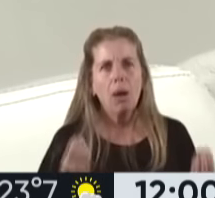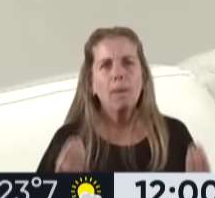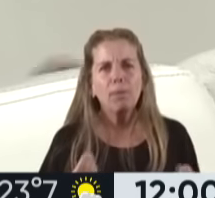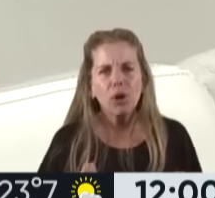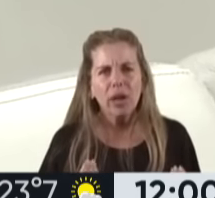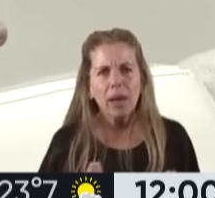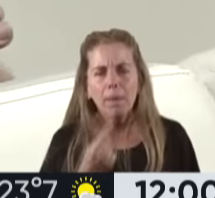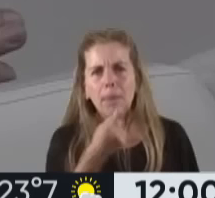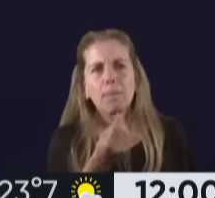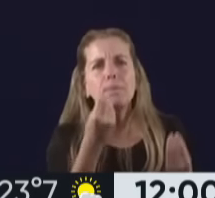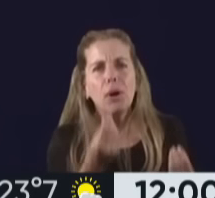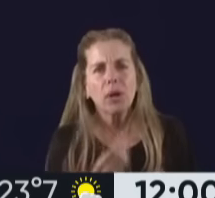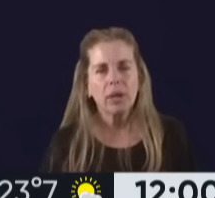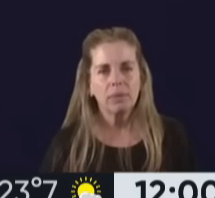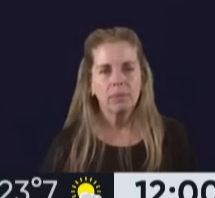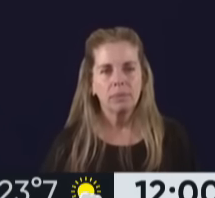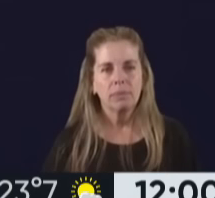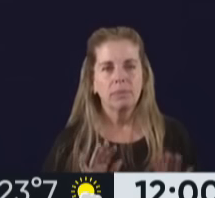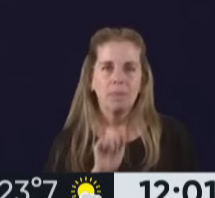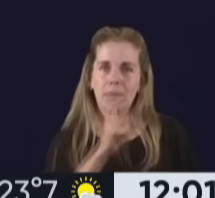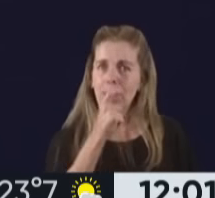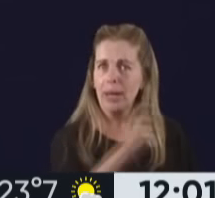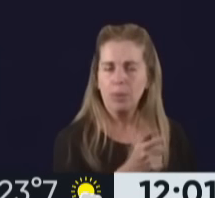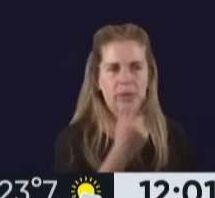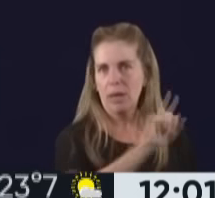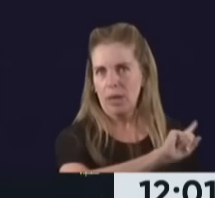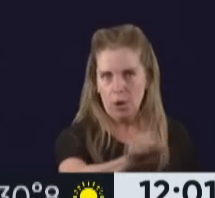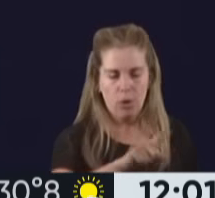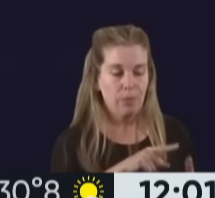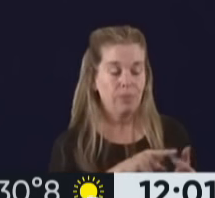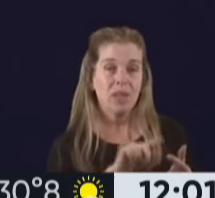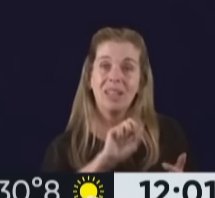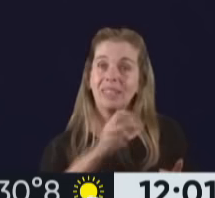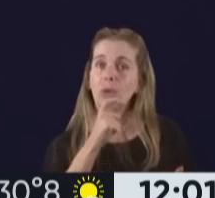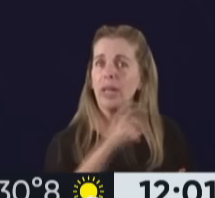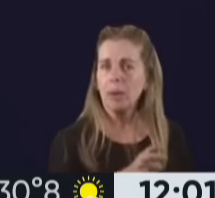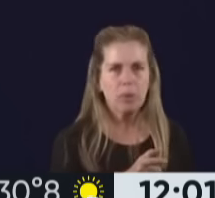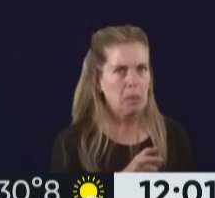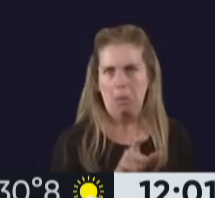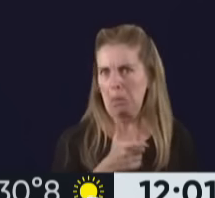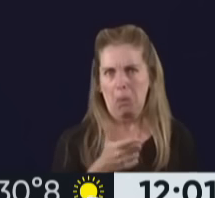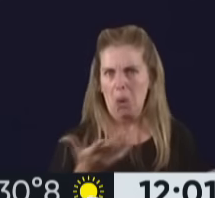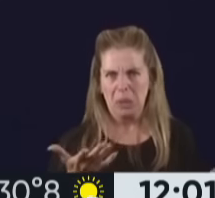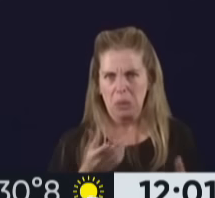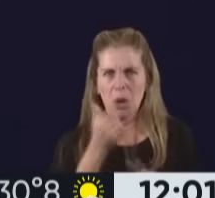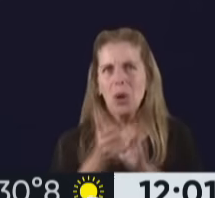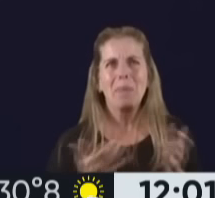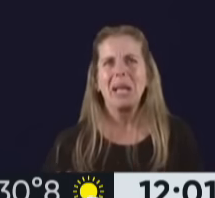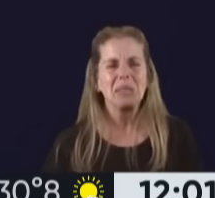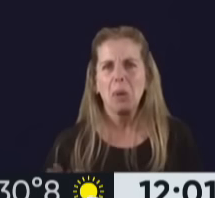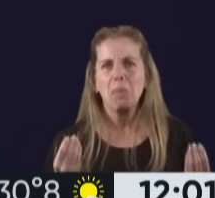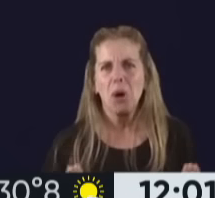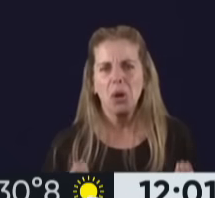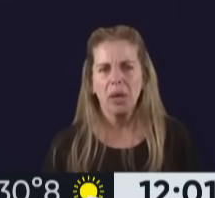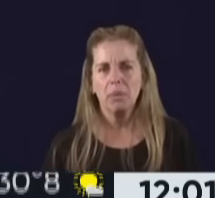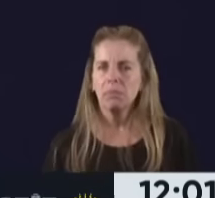dicotomía. Gracias. La primera respuesta es no y la segunda respuesta no hay ninguna dicotomía. Algo